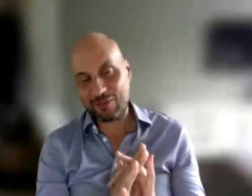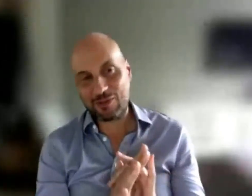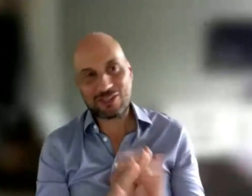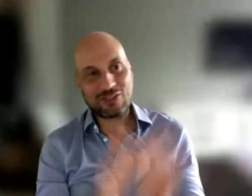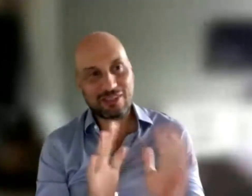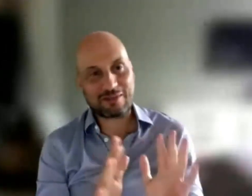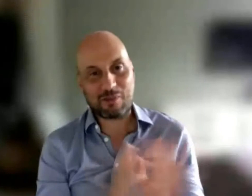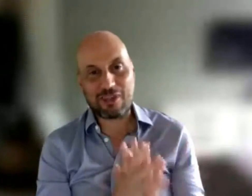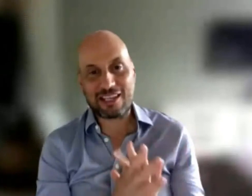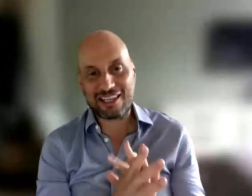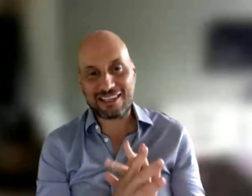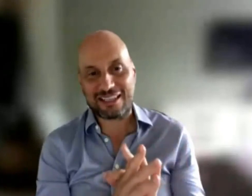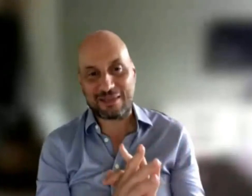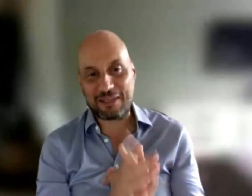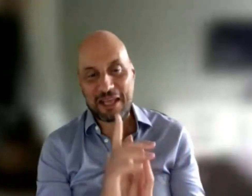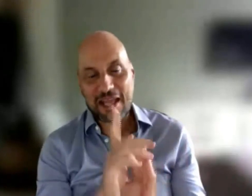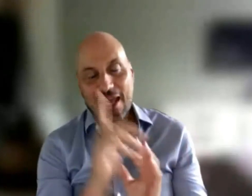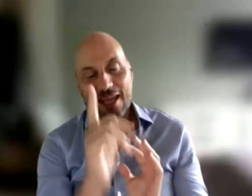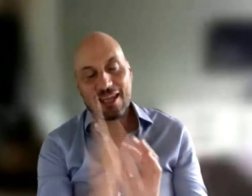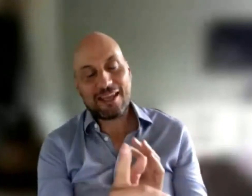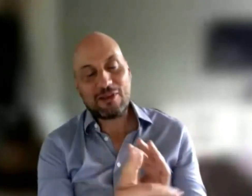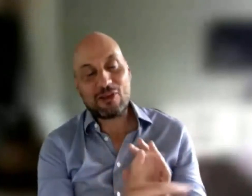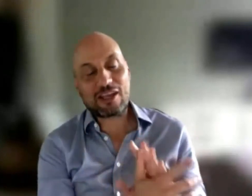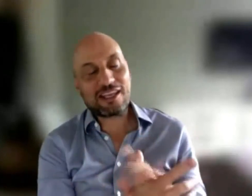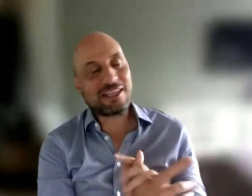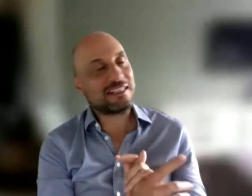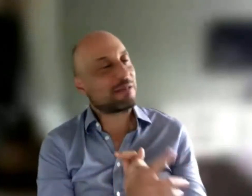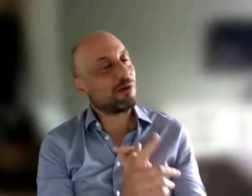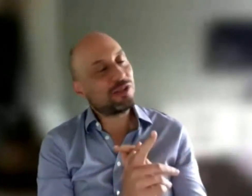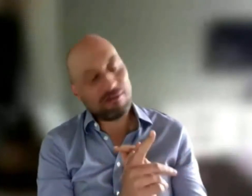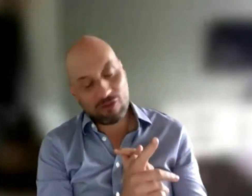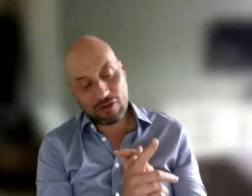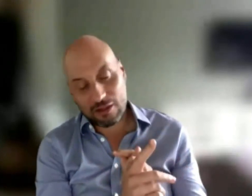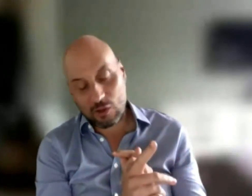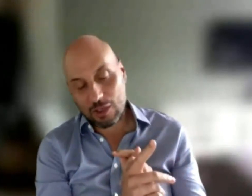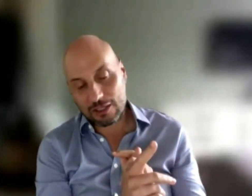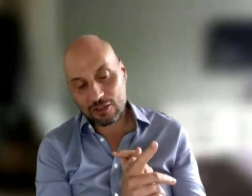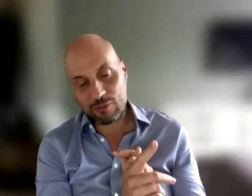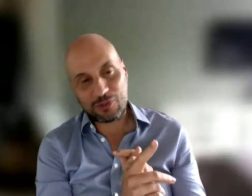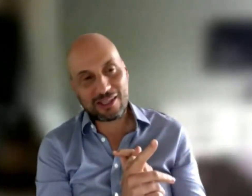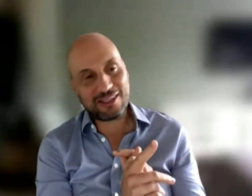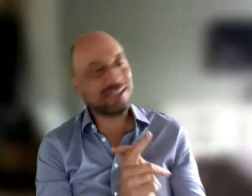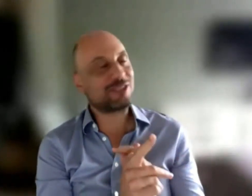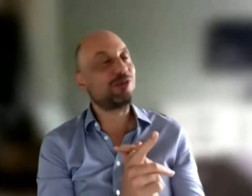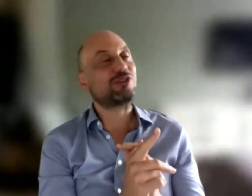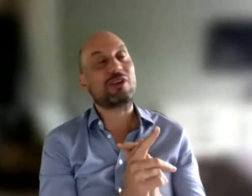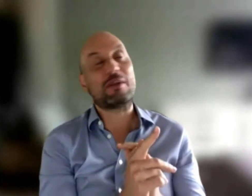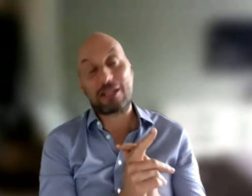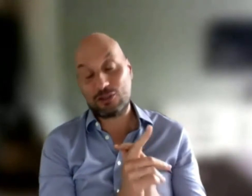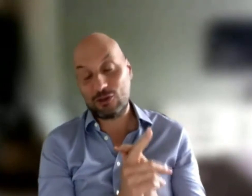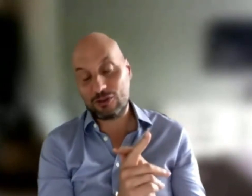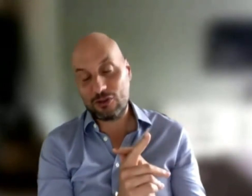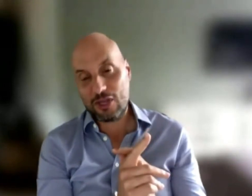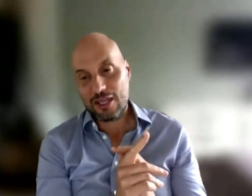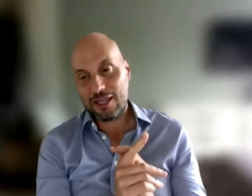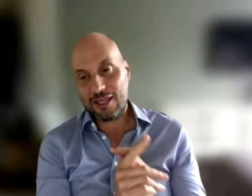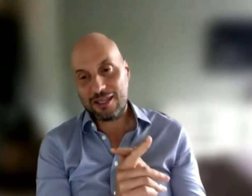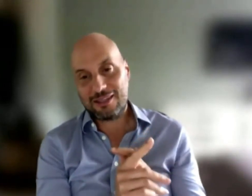felicito por eso, estás muy elegante también. Lo que quería decir que me gusta el enfoque de Qualcomm porque tiene soluciones para